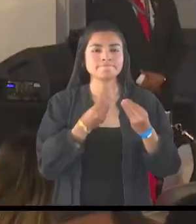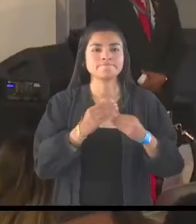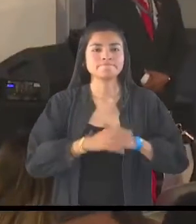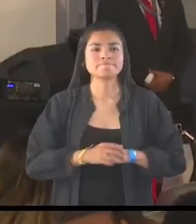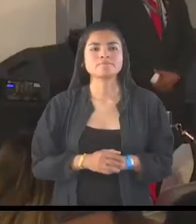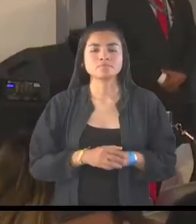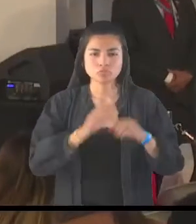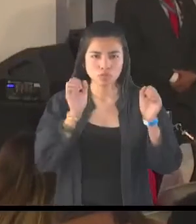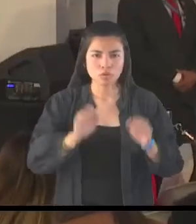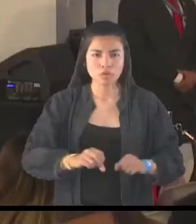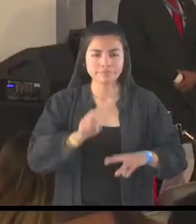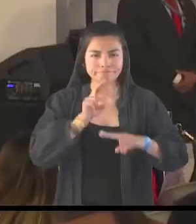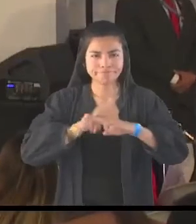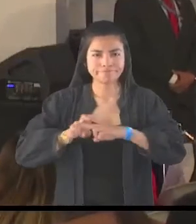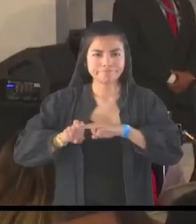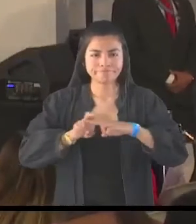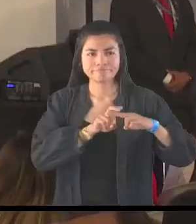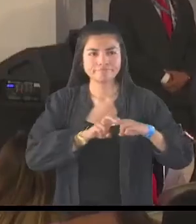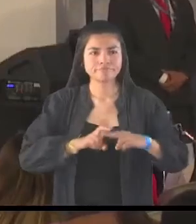Pueden tomar asiento.